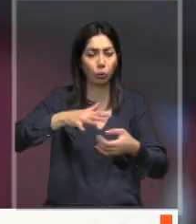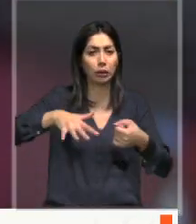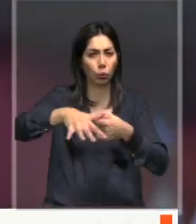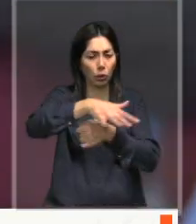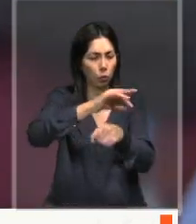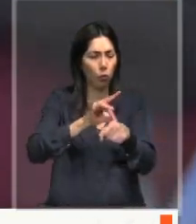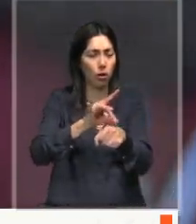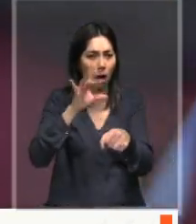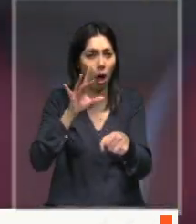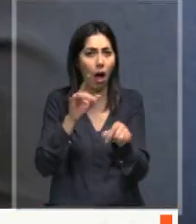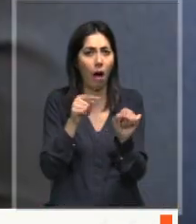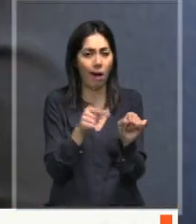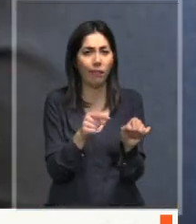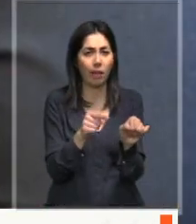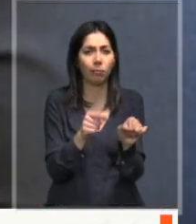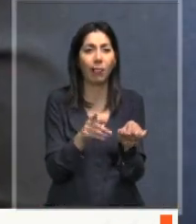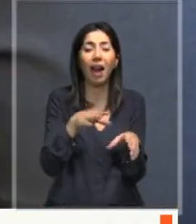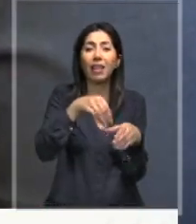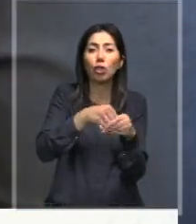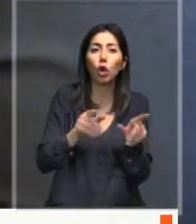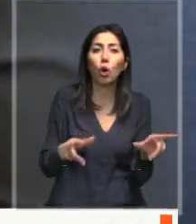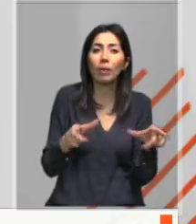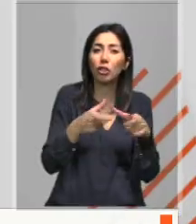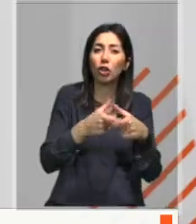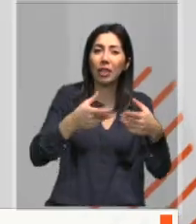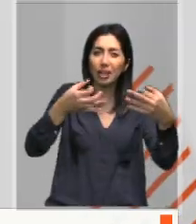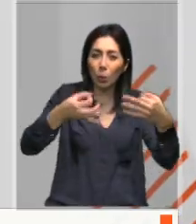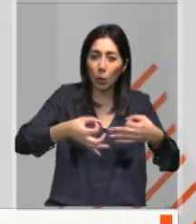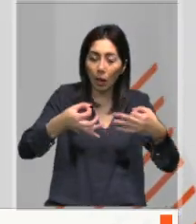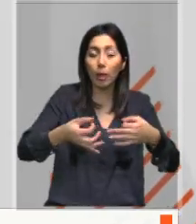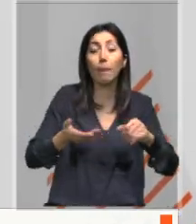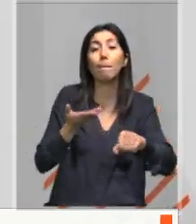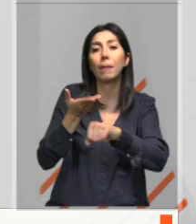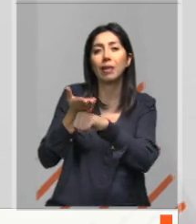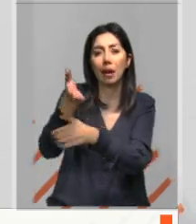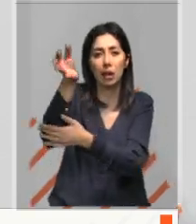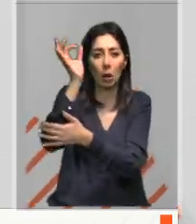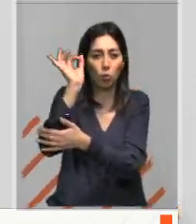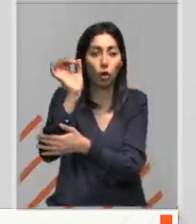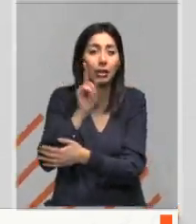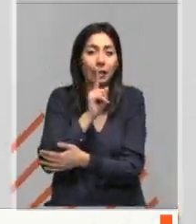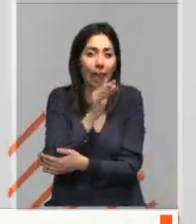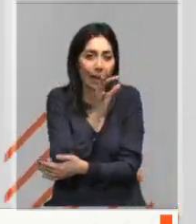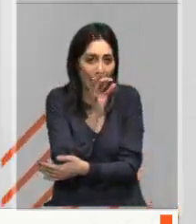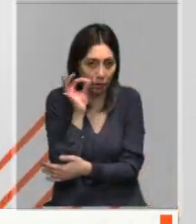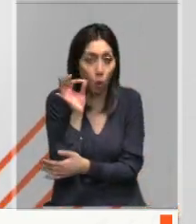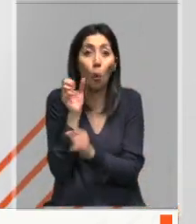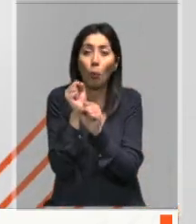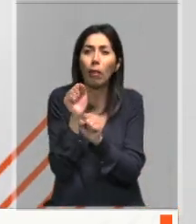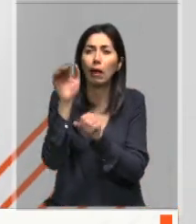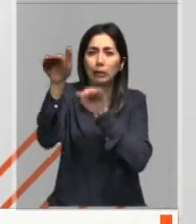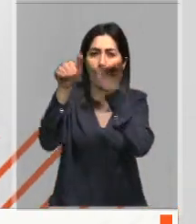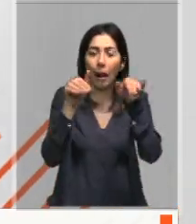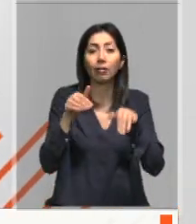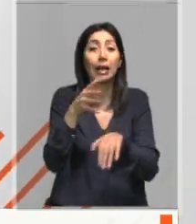estos hechos, en la Comisión de Seguridad de la Cámara se pidió una sesión secreta en la que podrían ser citados